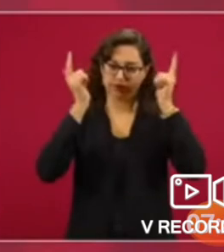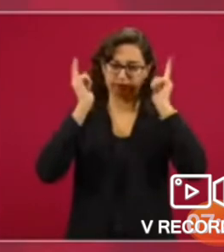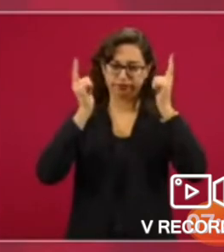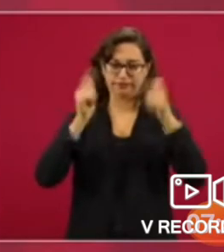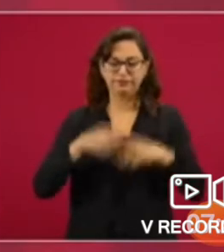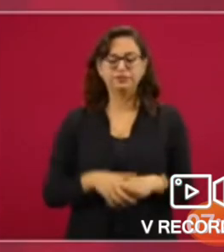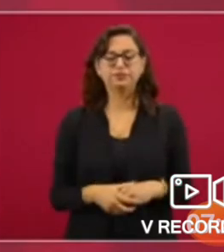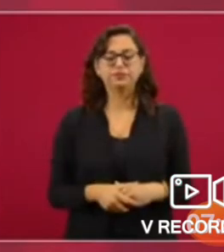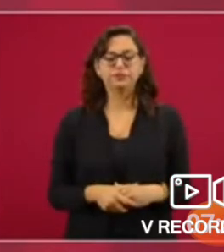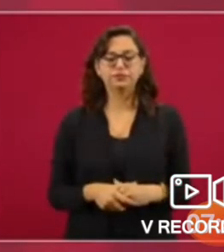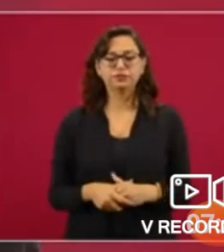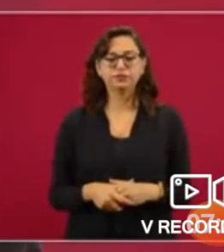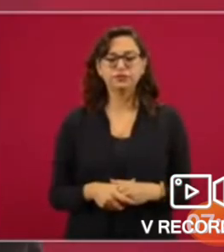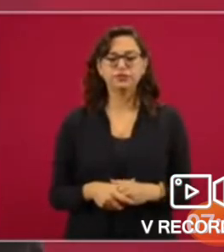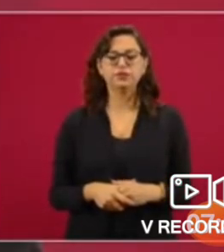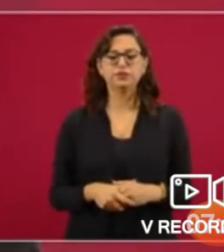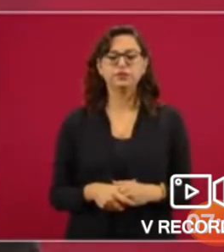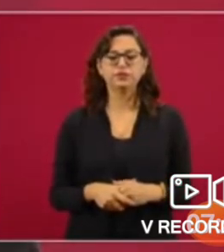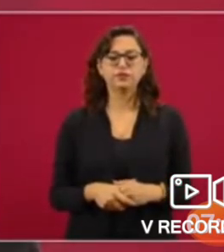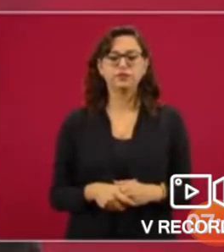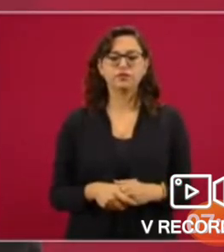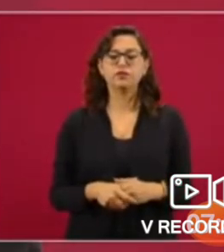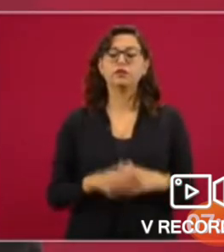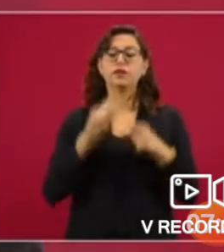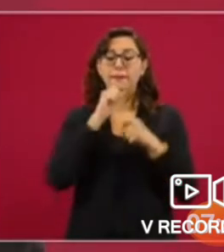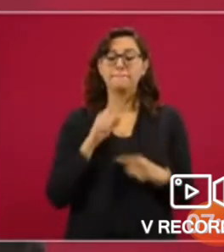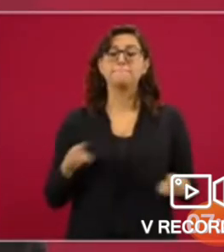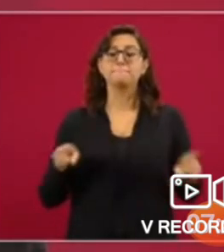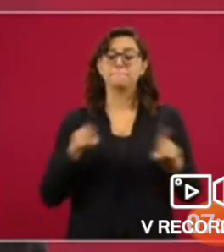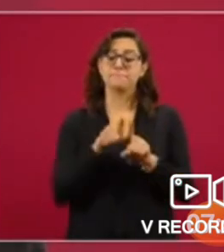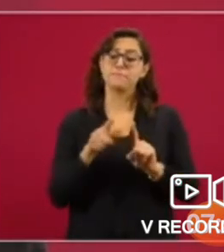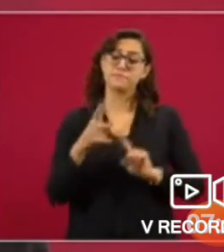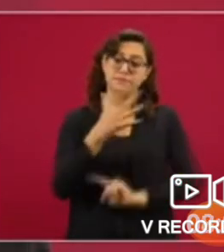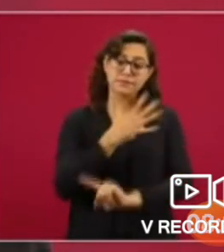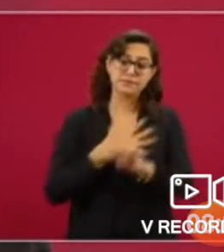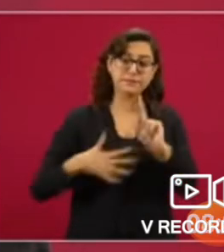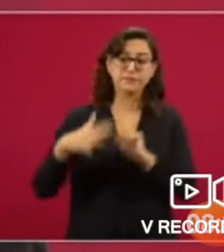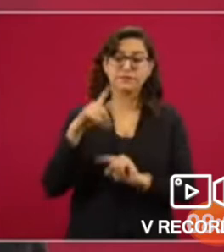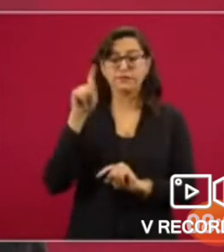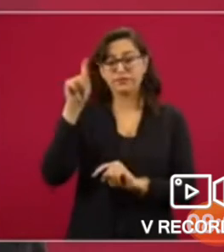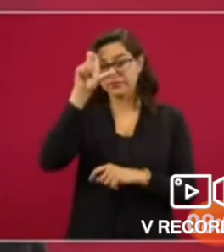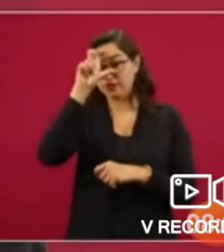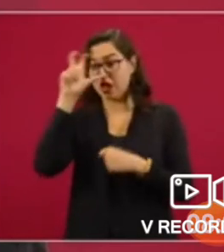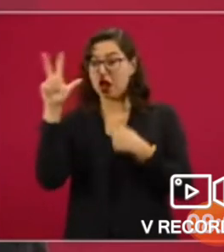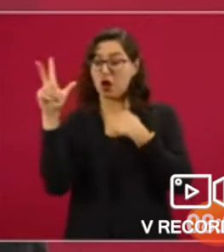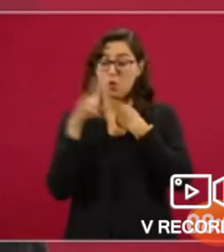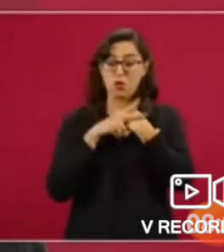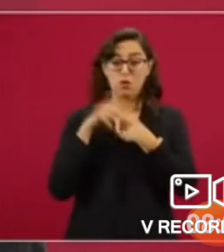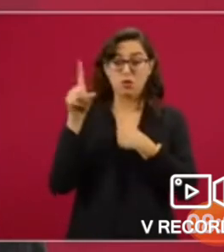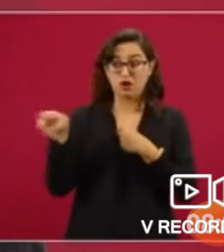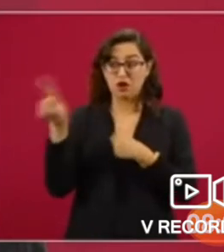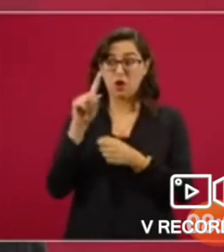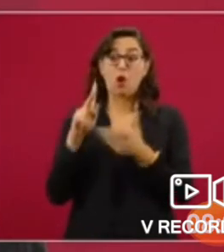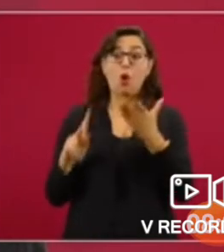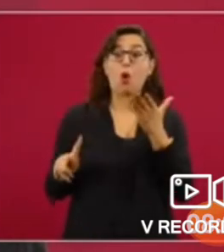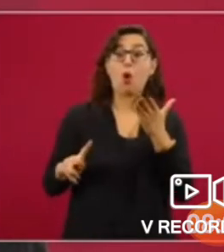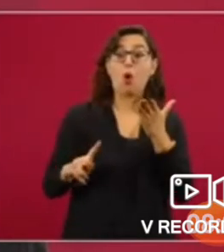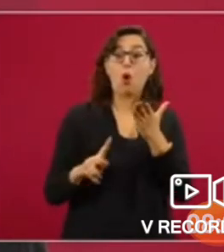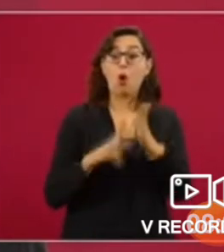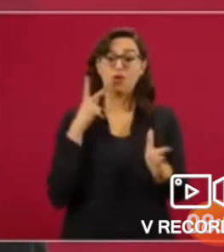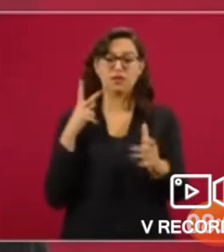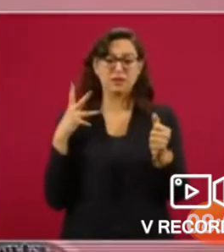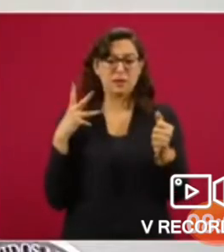comentado también como contexto que en la región de Europa Occidental se vive en este momento un rebrote o un